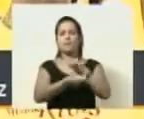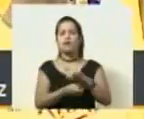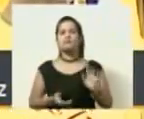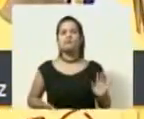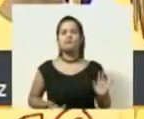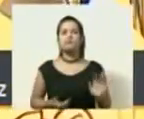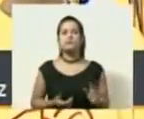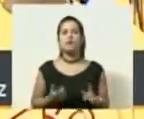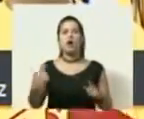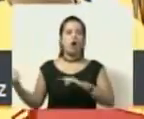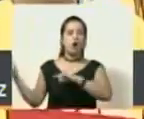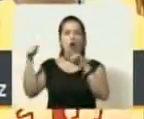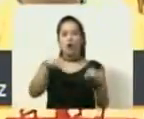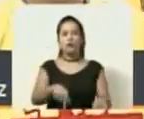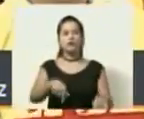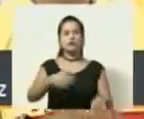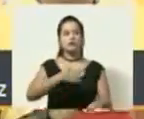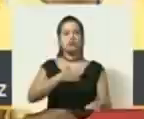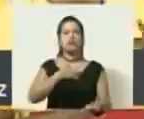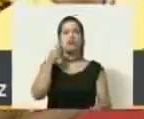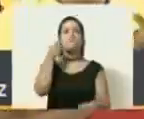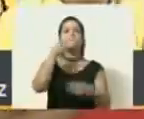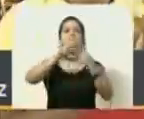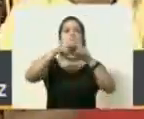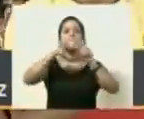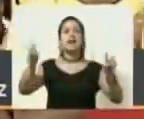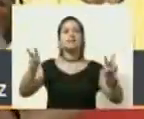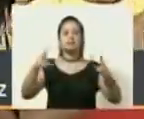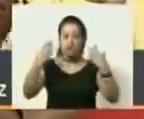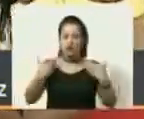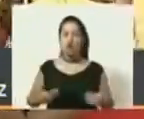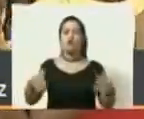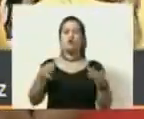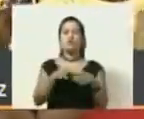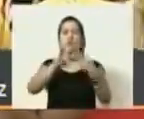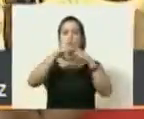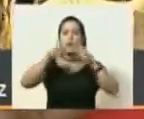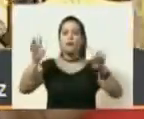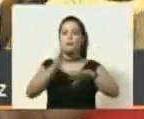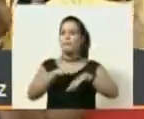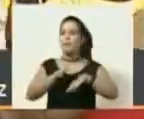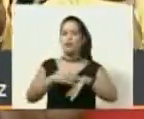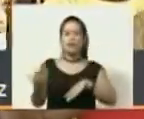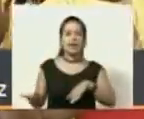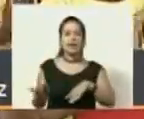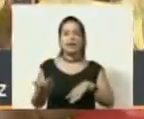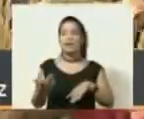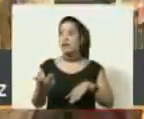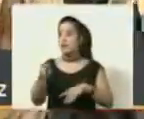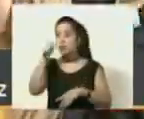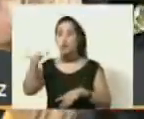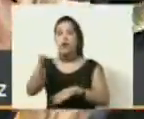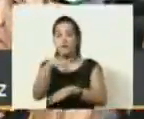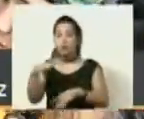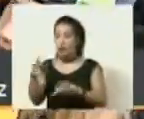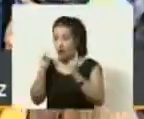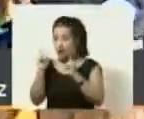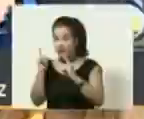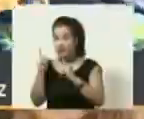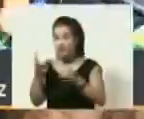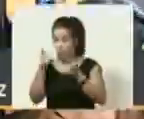porque somos tropa de paz. Y digo tropa porque no hay paz sin un pueblo.